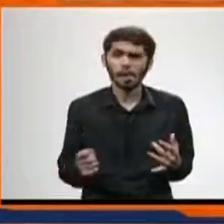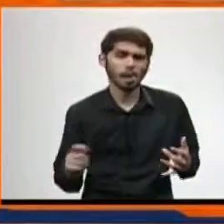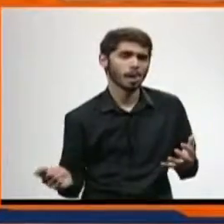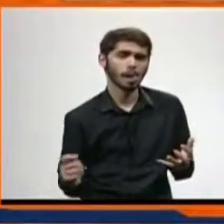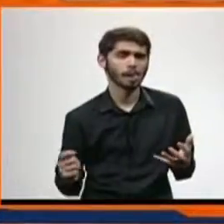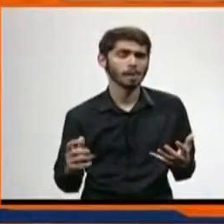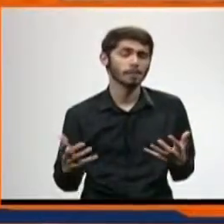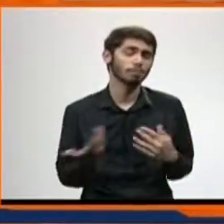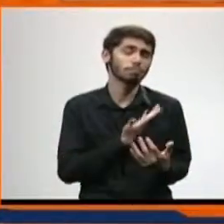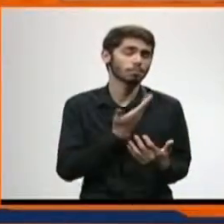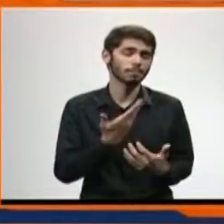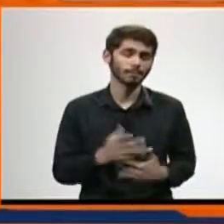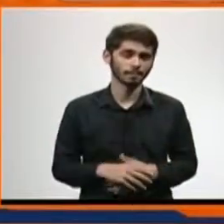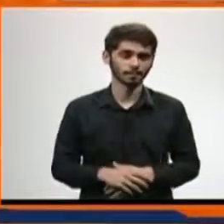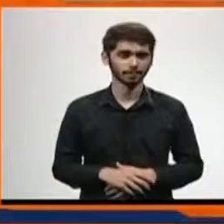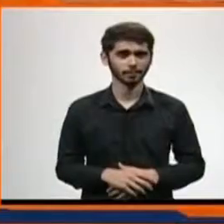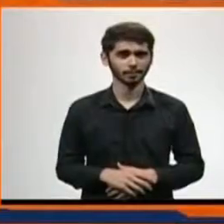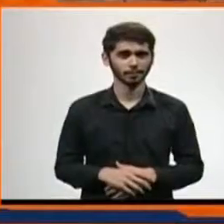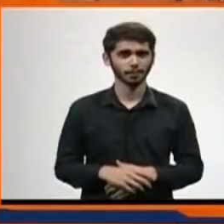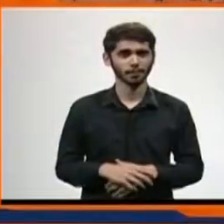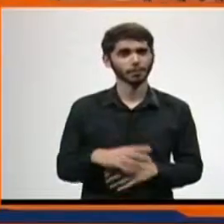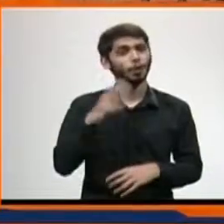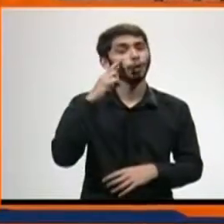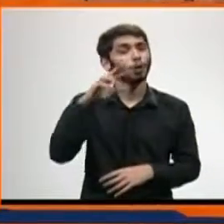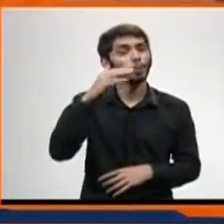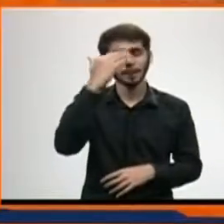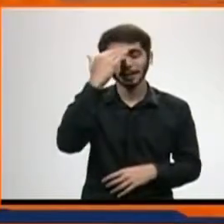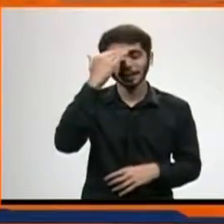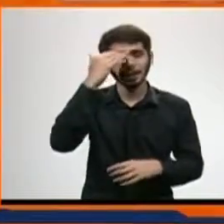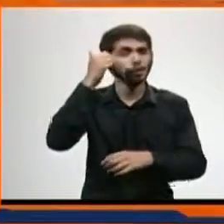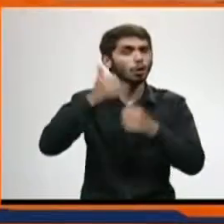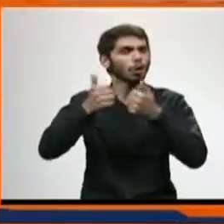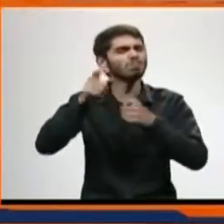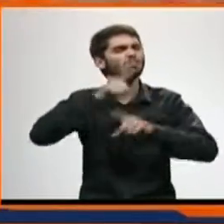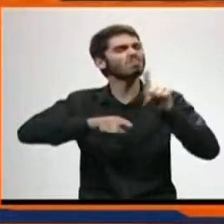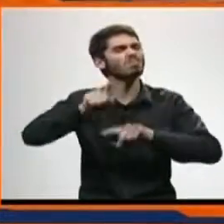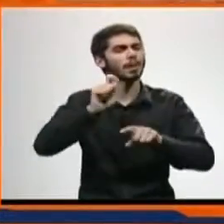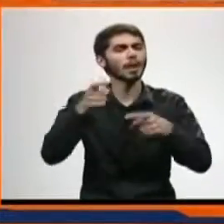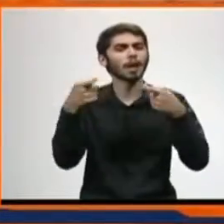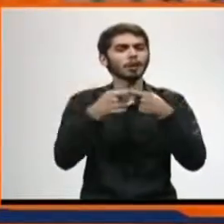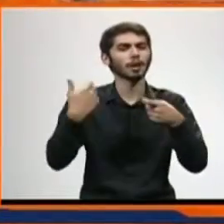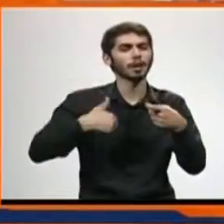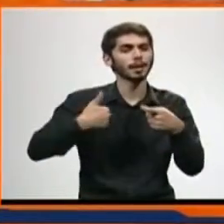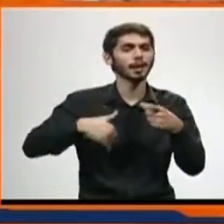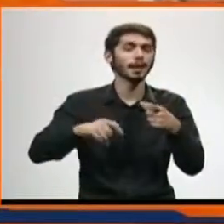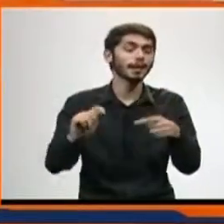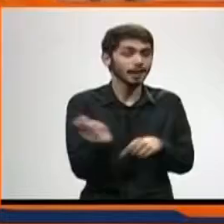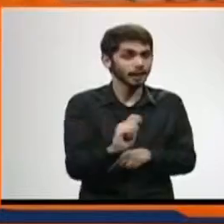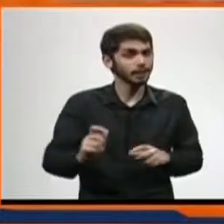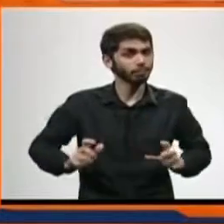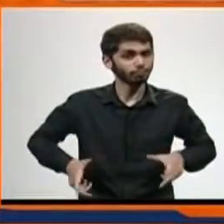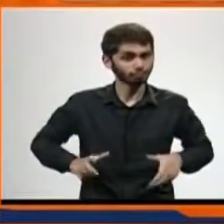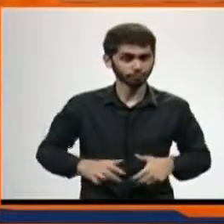solo la edición 2015 del torneo fue organizado por la asociación Argentina de tenis adaptado